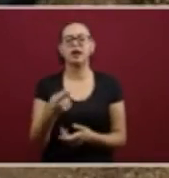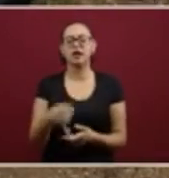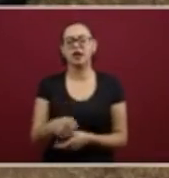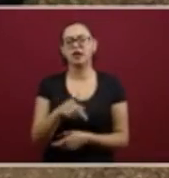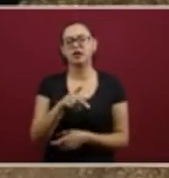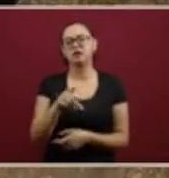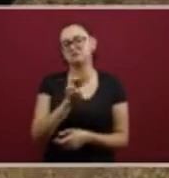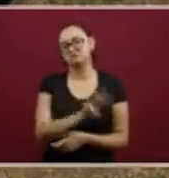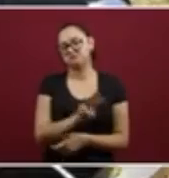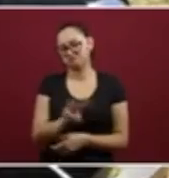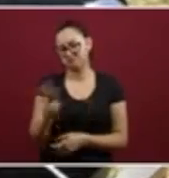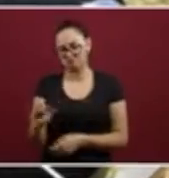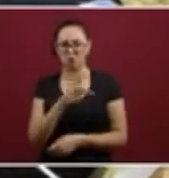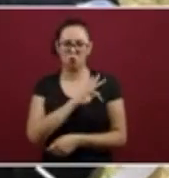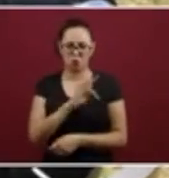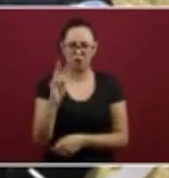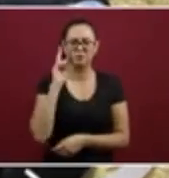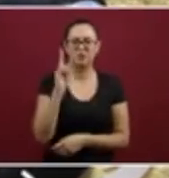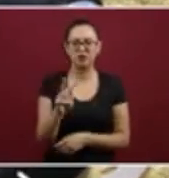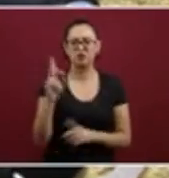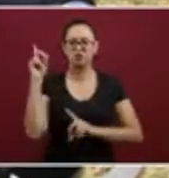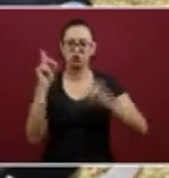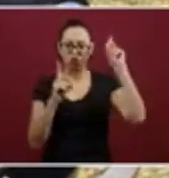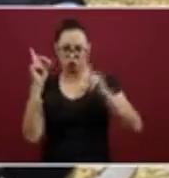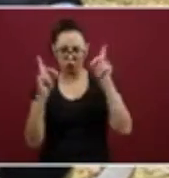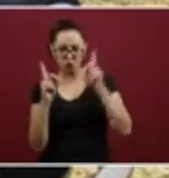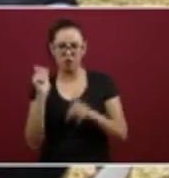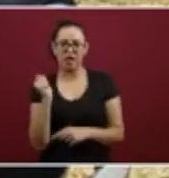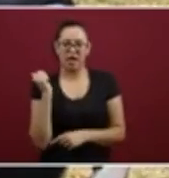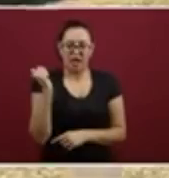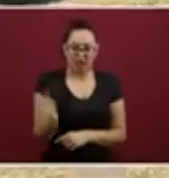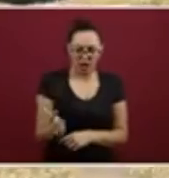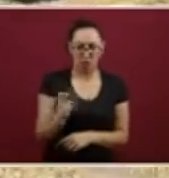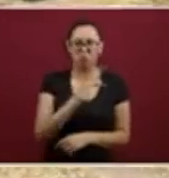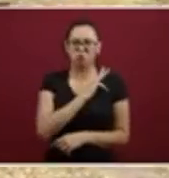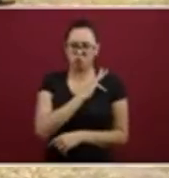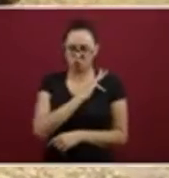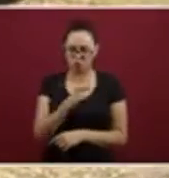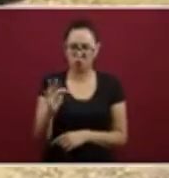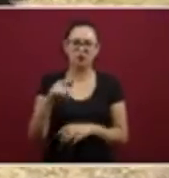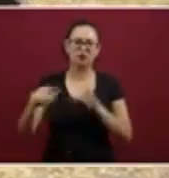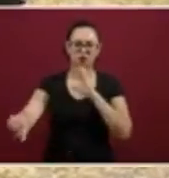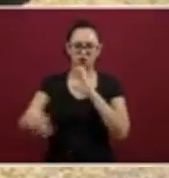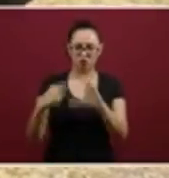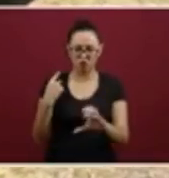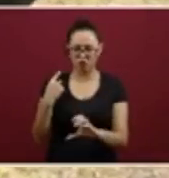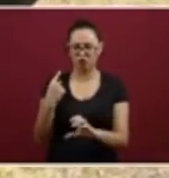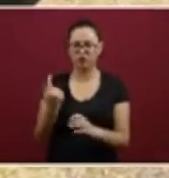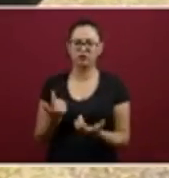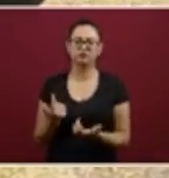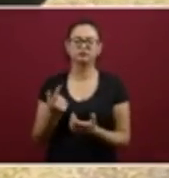subastas.sae.gob. Si tienen alguna duda adicional a lo que viene en nuestra página, pueden mandarnos un correo,